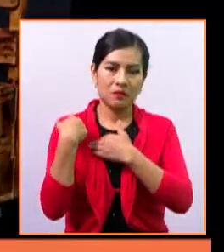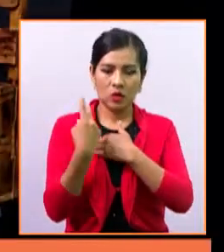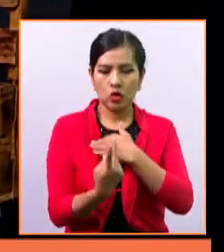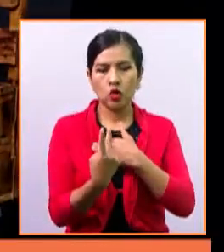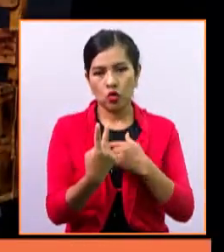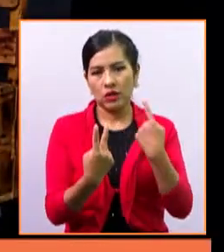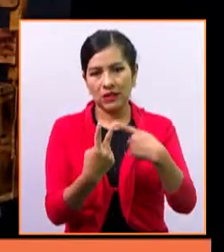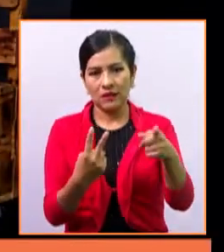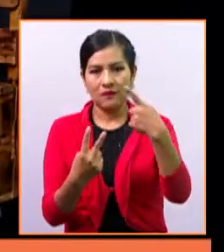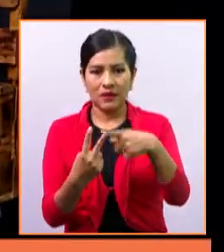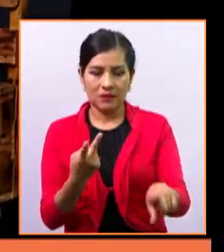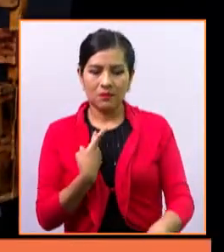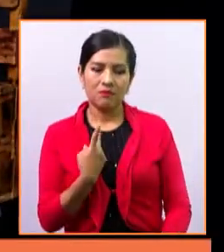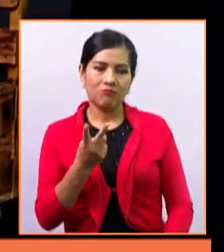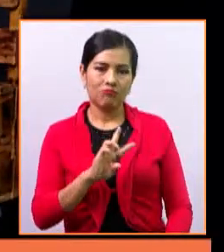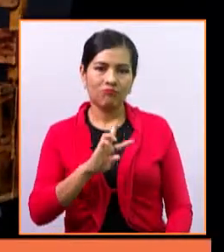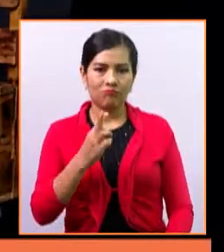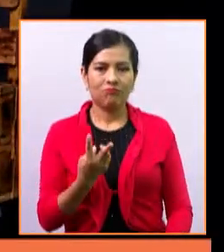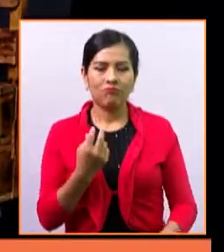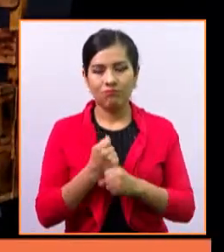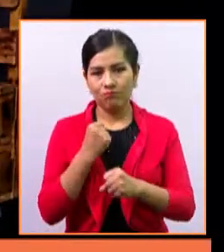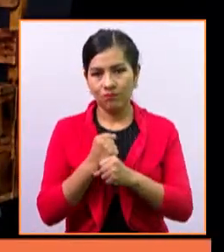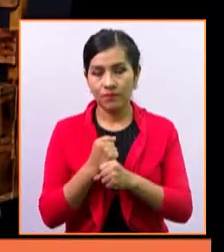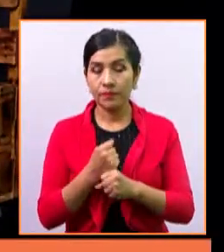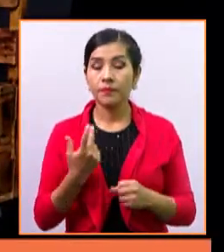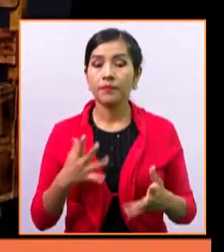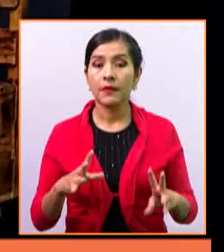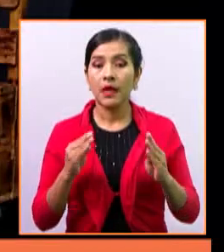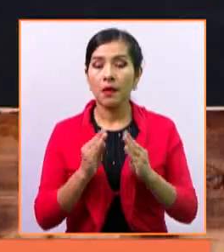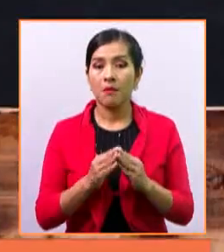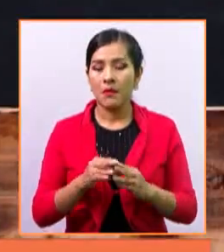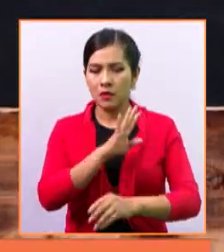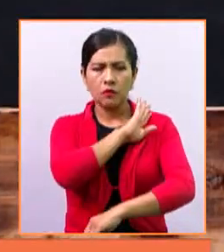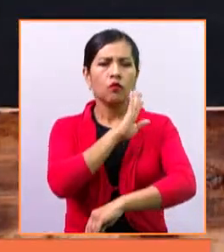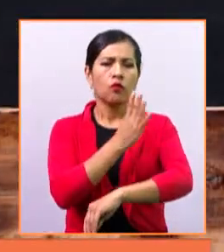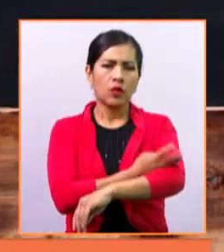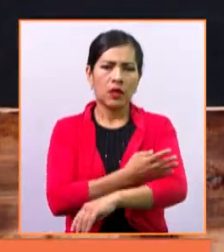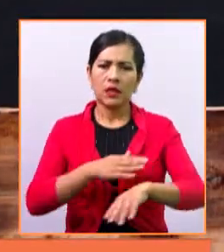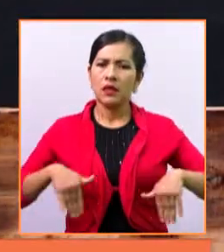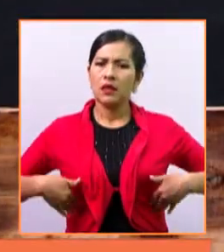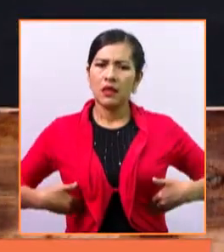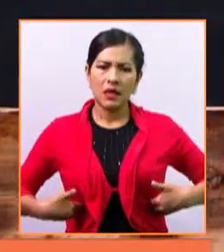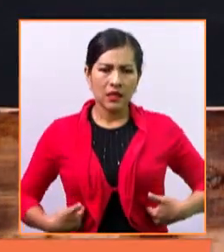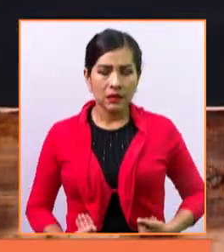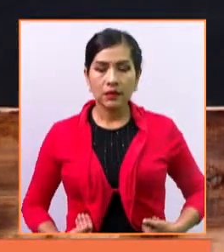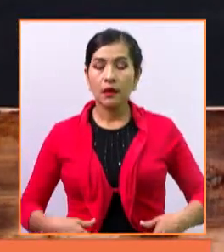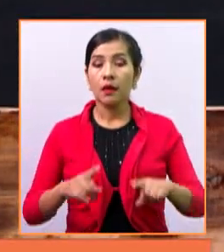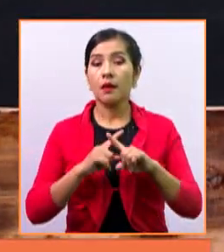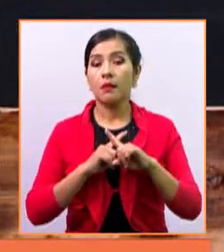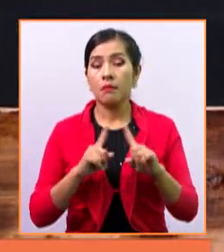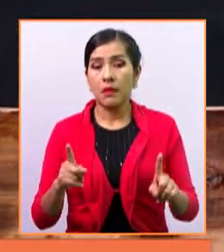Ya. Dos papeles. Y fue algo, pues, muy cansado, pero